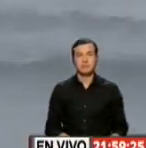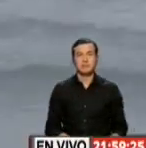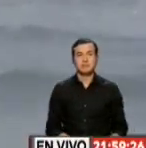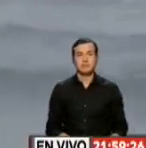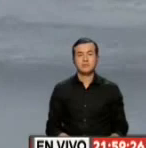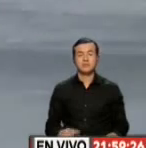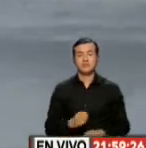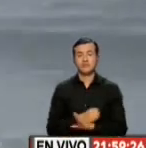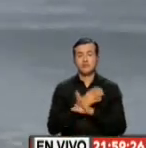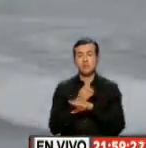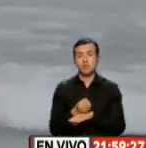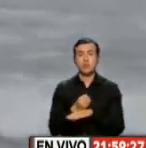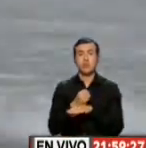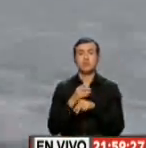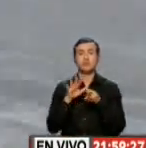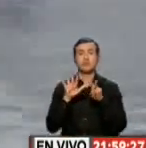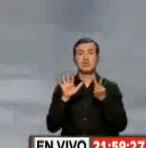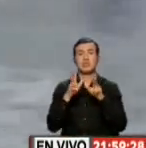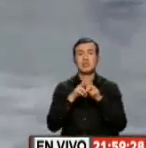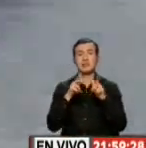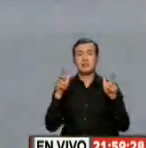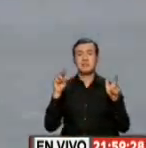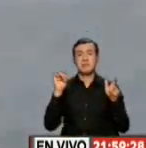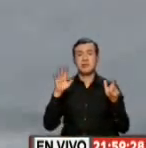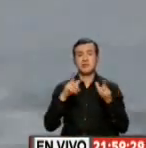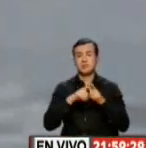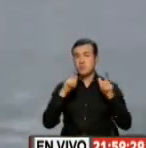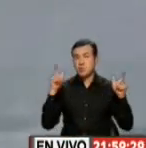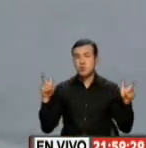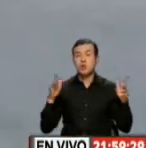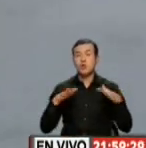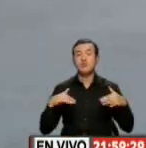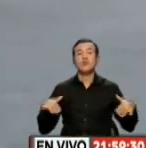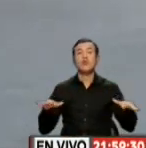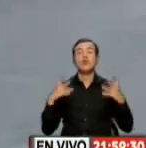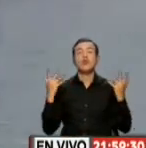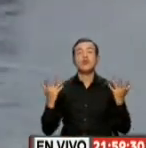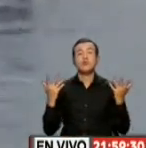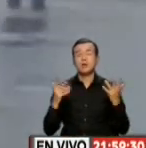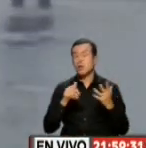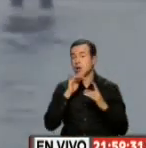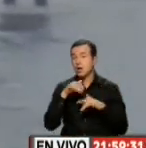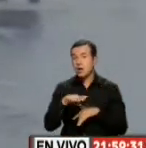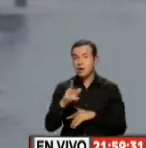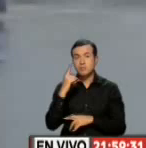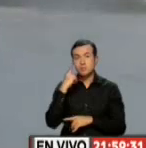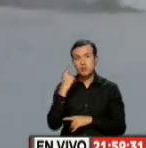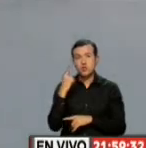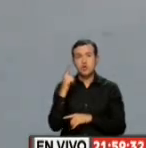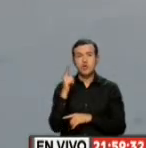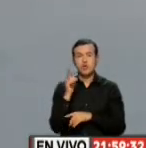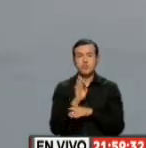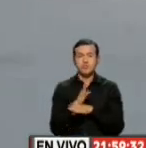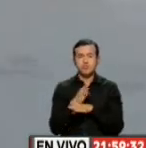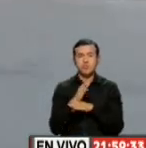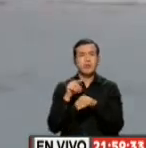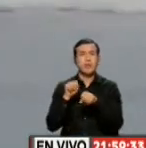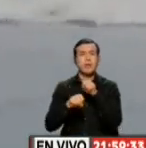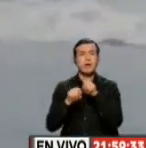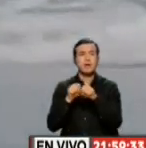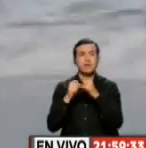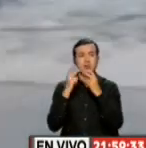La ballena joven de 7 metros de largo aproximadamente se encontraba varada en la playa y con fisuras en la cola caudal.